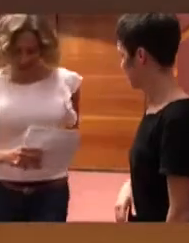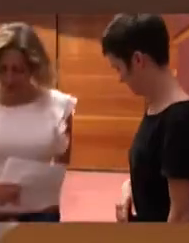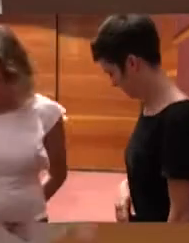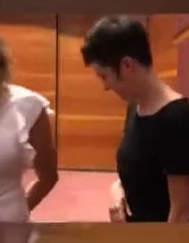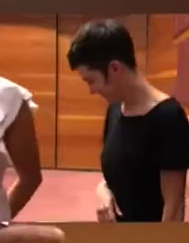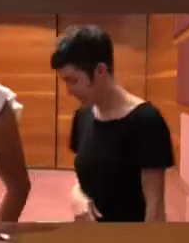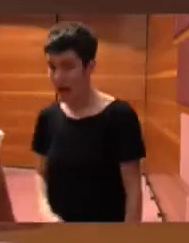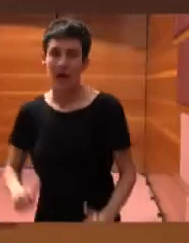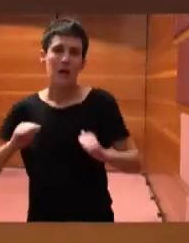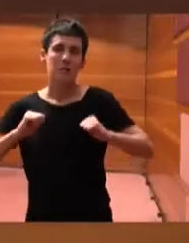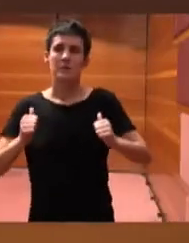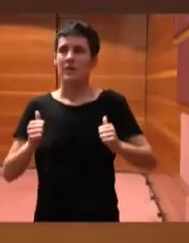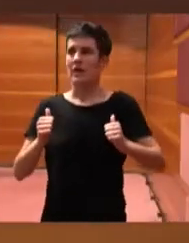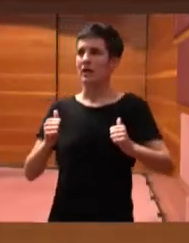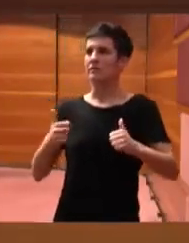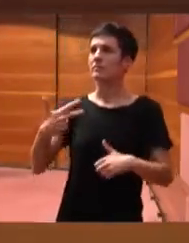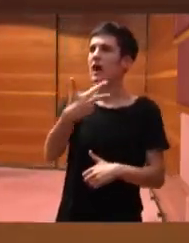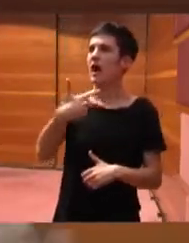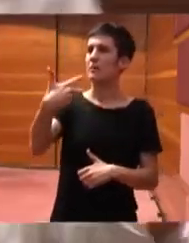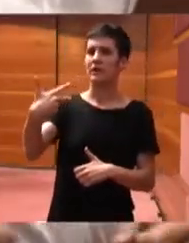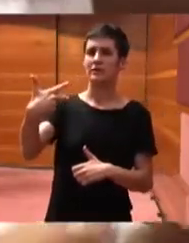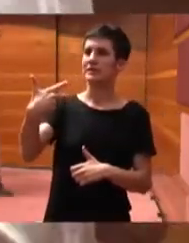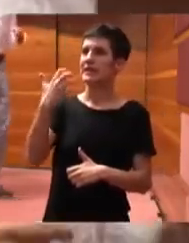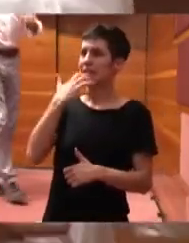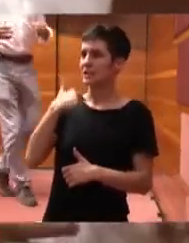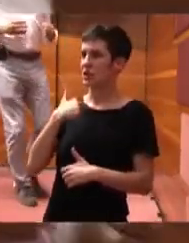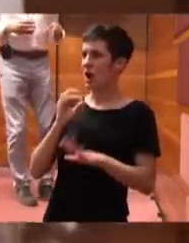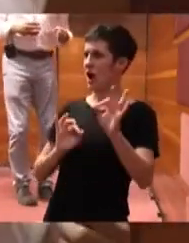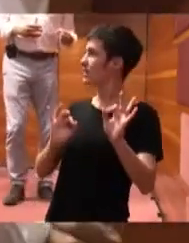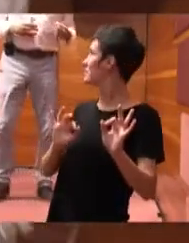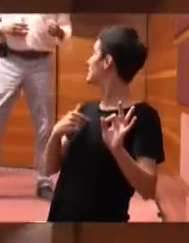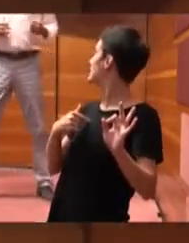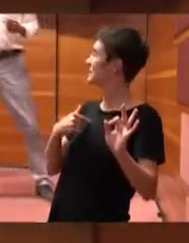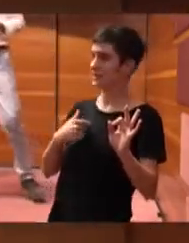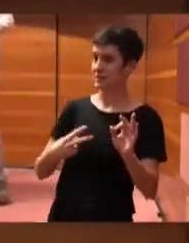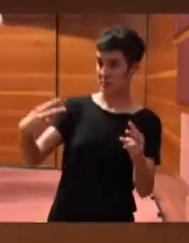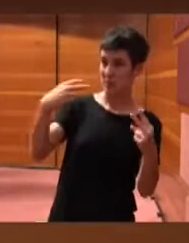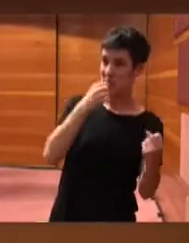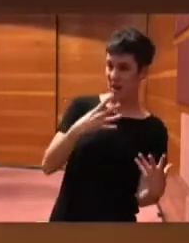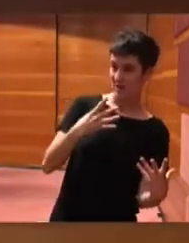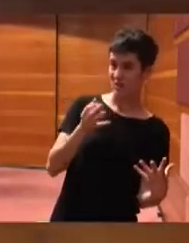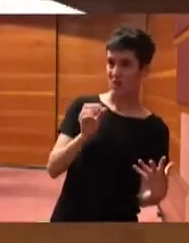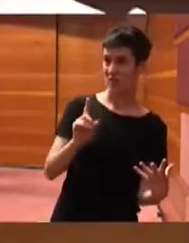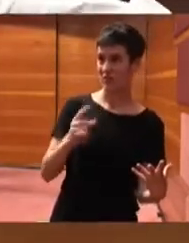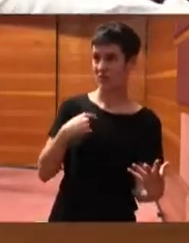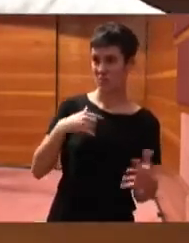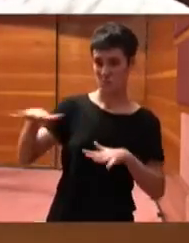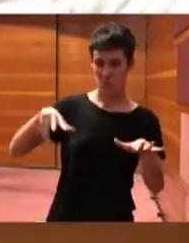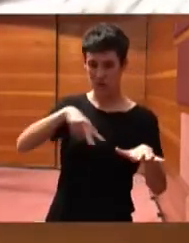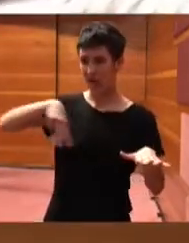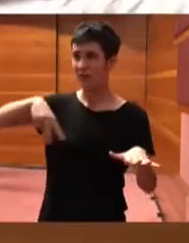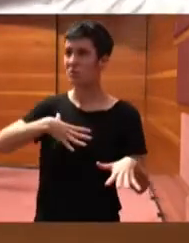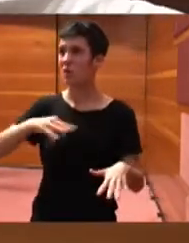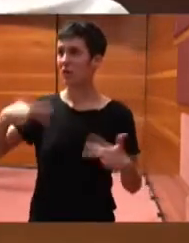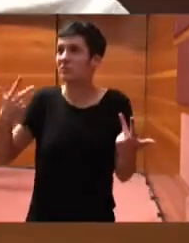Bueno, para empezar, una cuestión de logística, las cámaras. Si hago así, ¿se me sigue viendo o no tanto? ¿Por dónde puedo moverme?